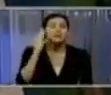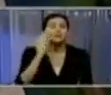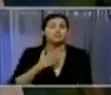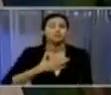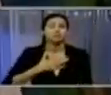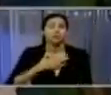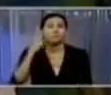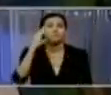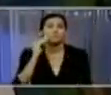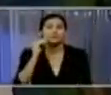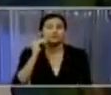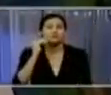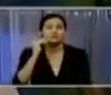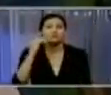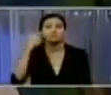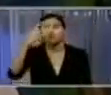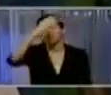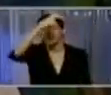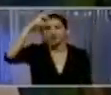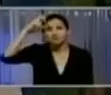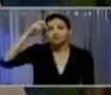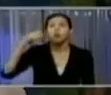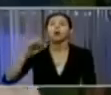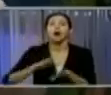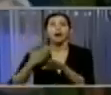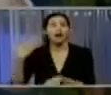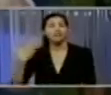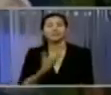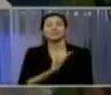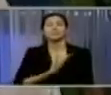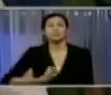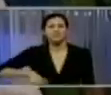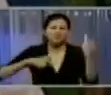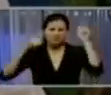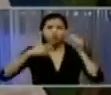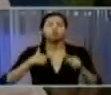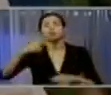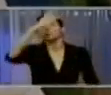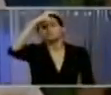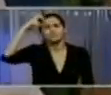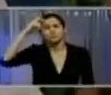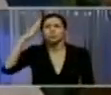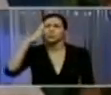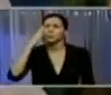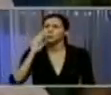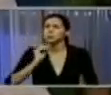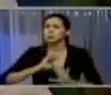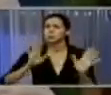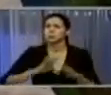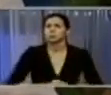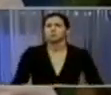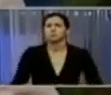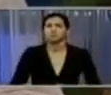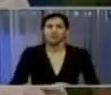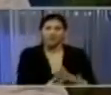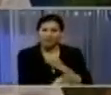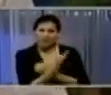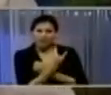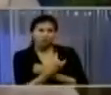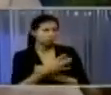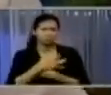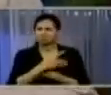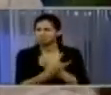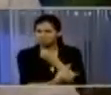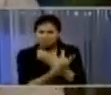diplomacia revolucionaria con Hugo Chávez como canciller, y a mí no me engaña nadie. Nadie se va a vestir de oveja a venir a